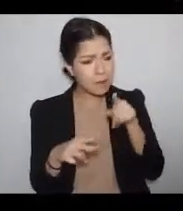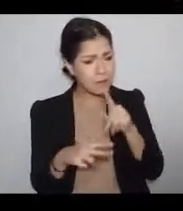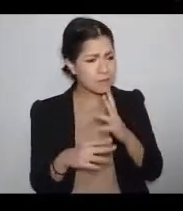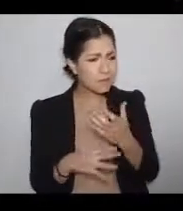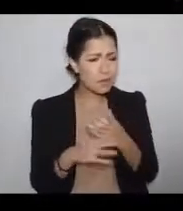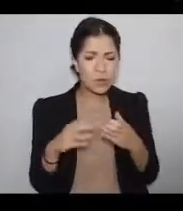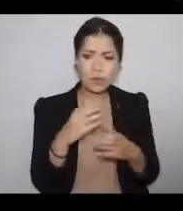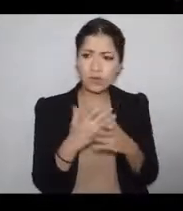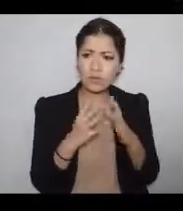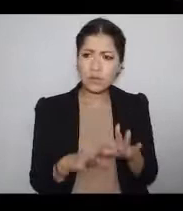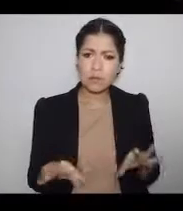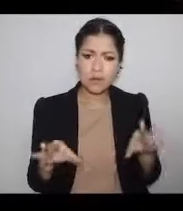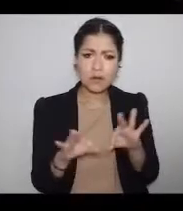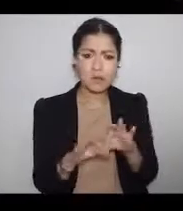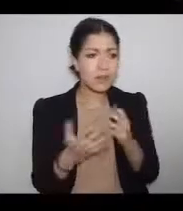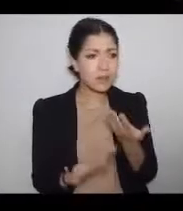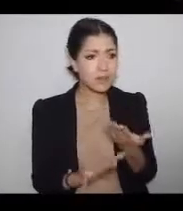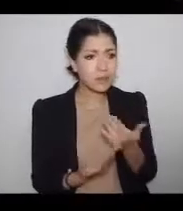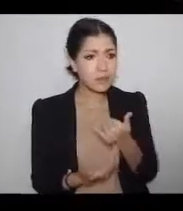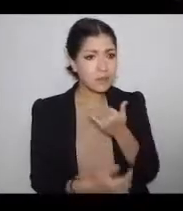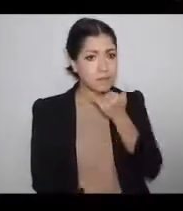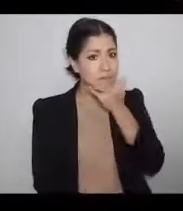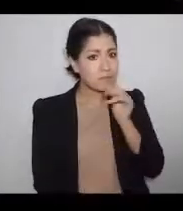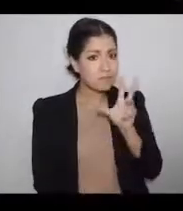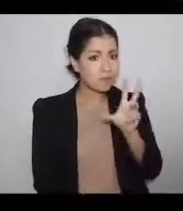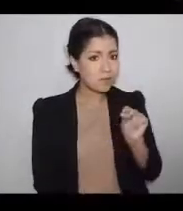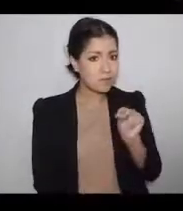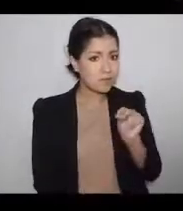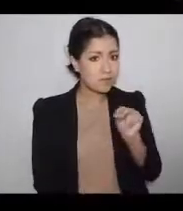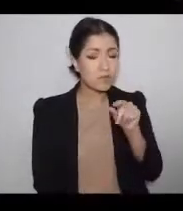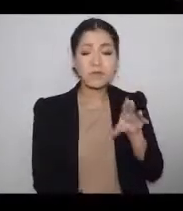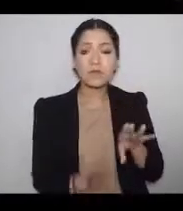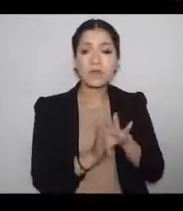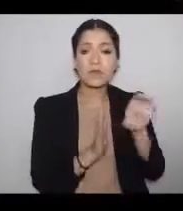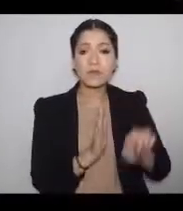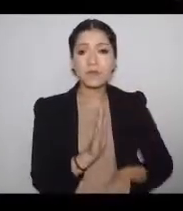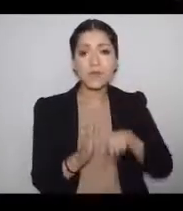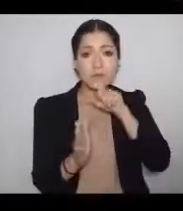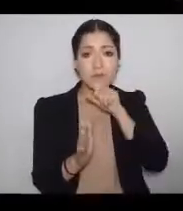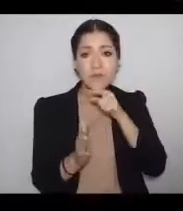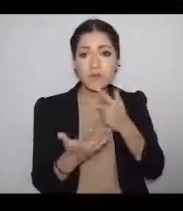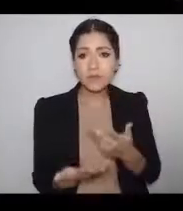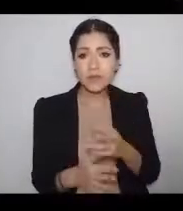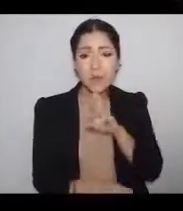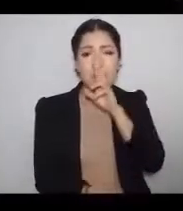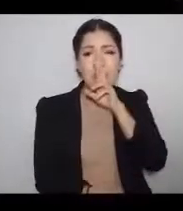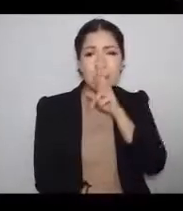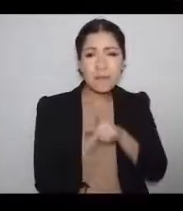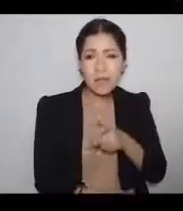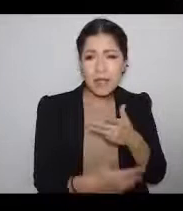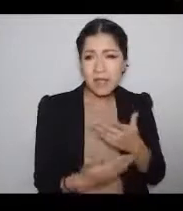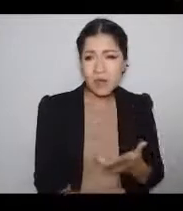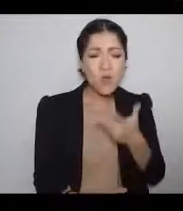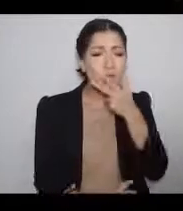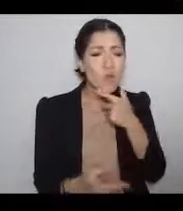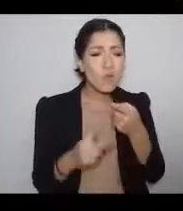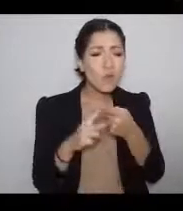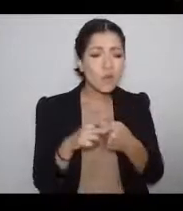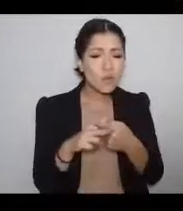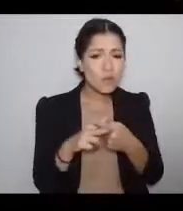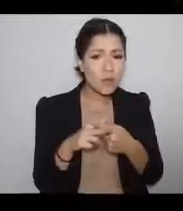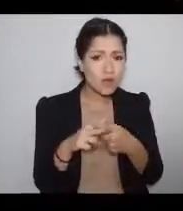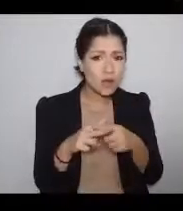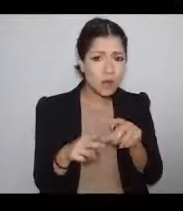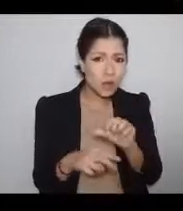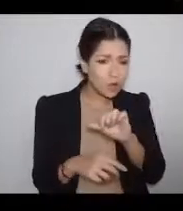perdonan. Bien, en Rostock no ignoramos su fanó de ser mejor matemático que